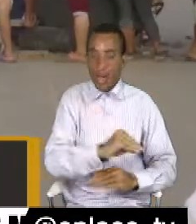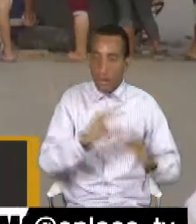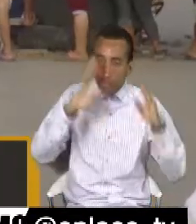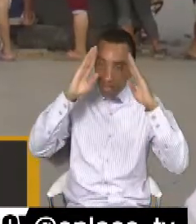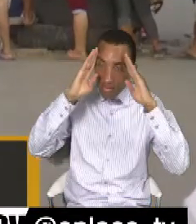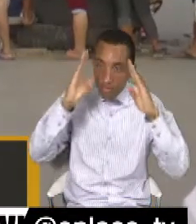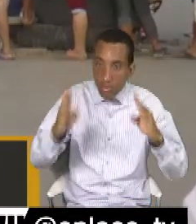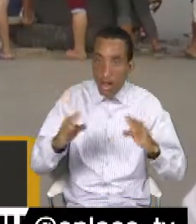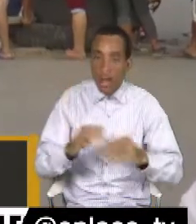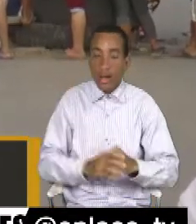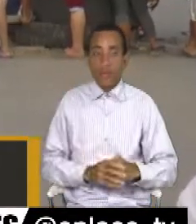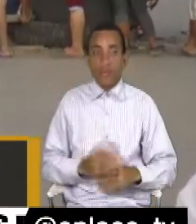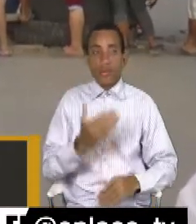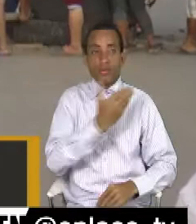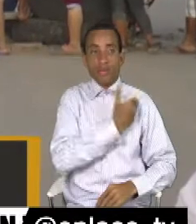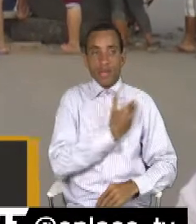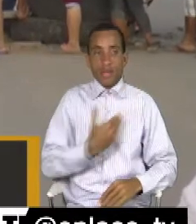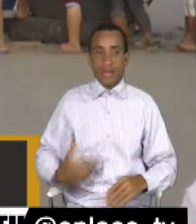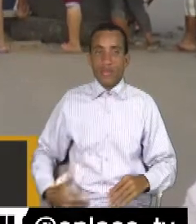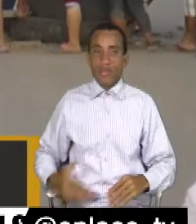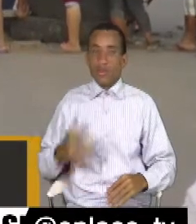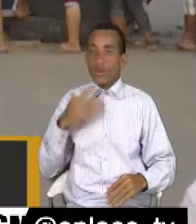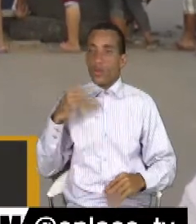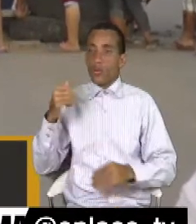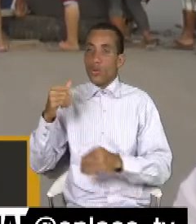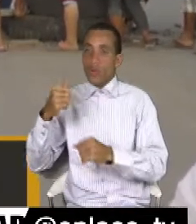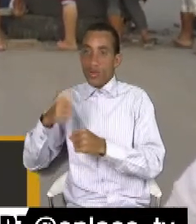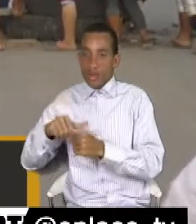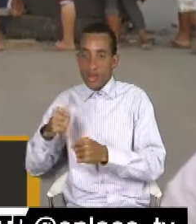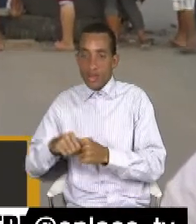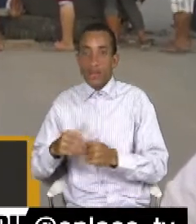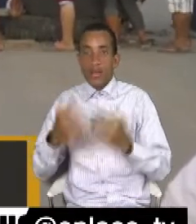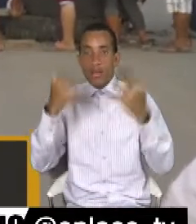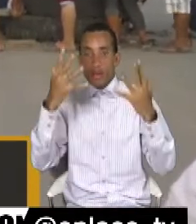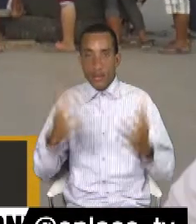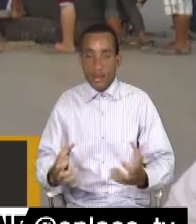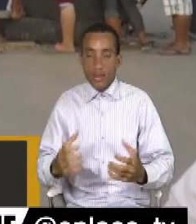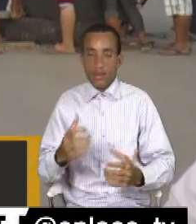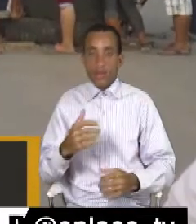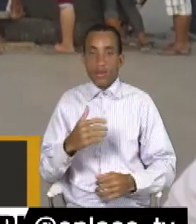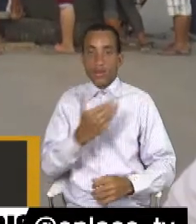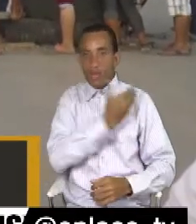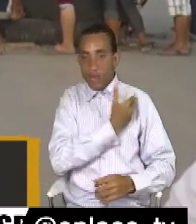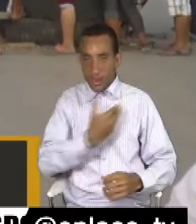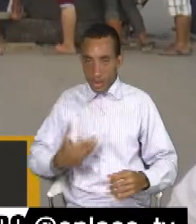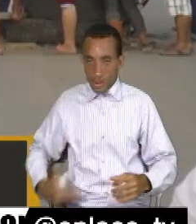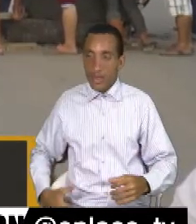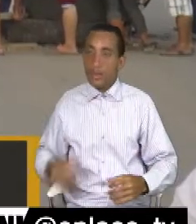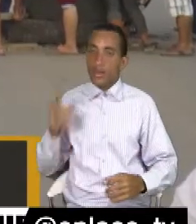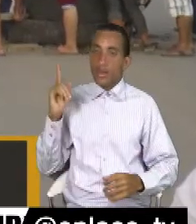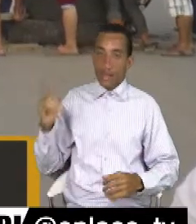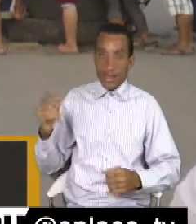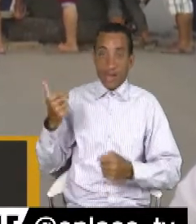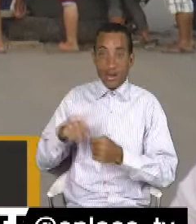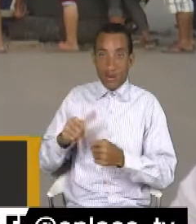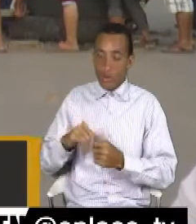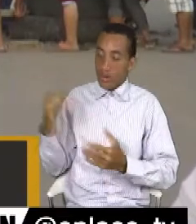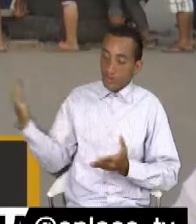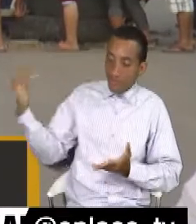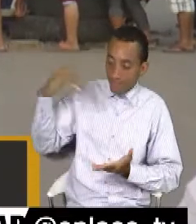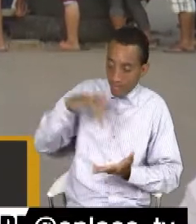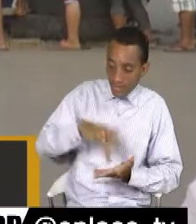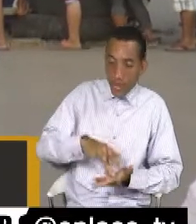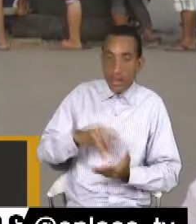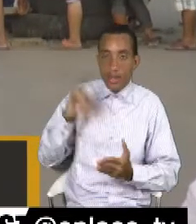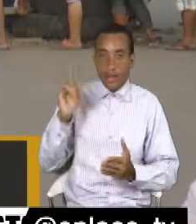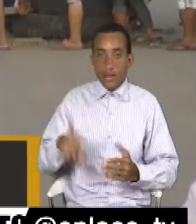queremos más un presidente, no queremos un gerente de Ecopetrol, queremos el presidente de Ecopetrol, Juan Carlos Echeverry, que venga y pise este terreno en el corregimiento del centro y